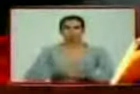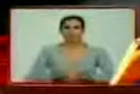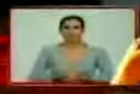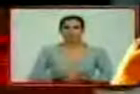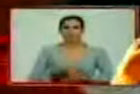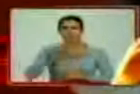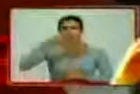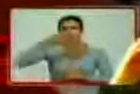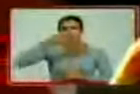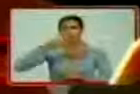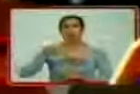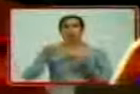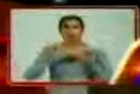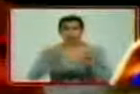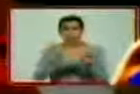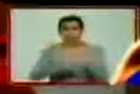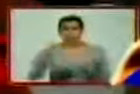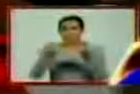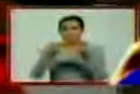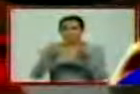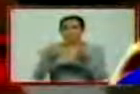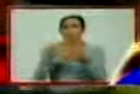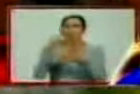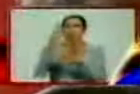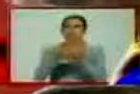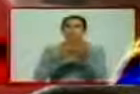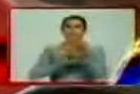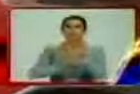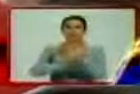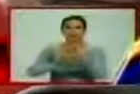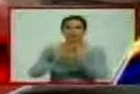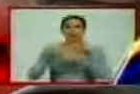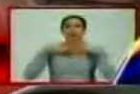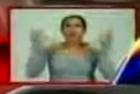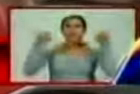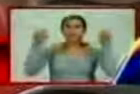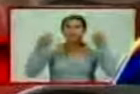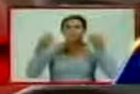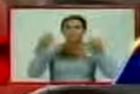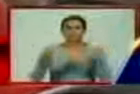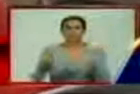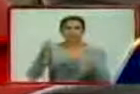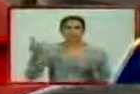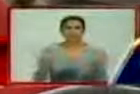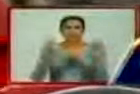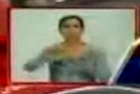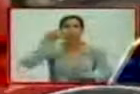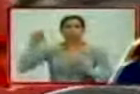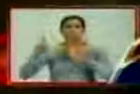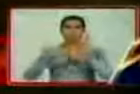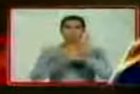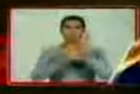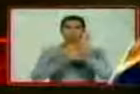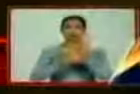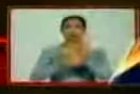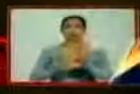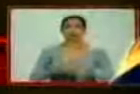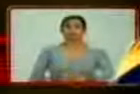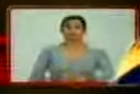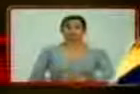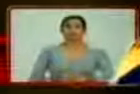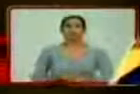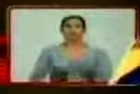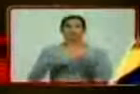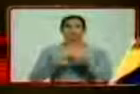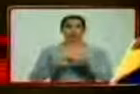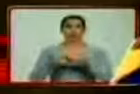En este escenario se anunció la fase final de la ofensiva, consagrar una victoria popular cumpliendo al compromiso asumido con el